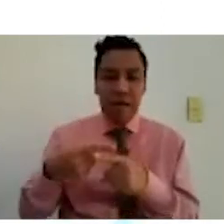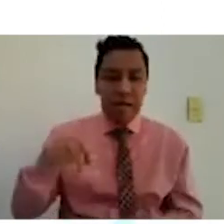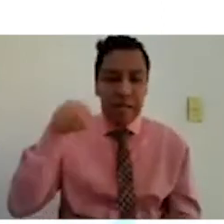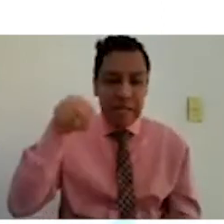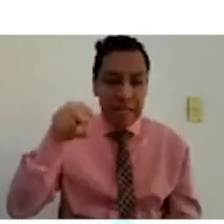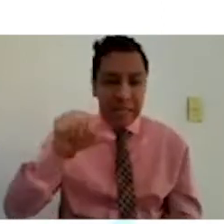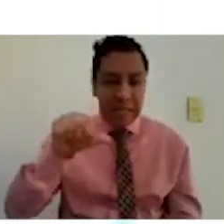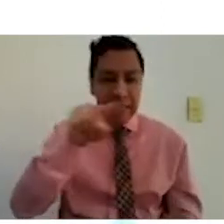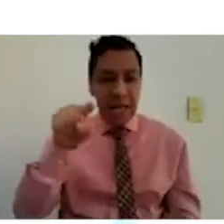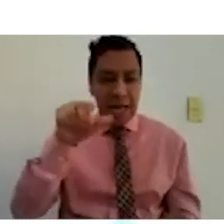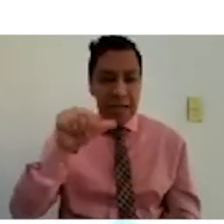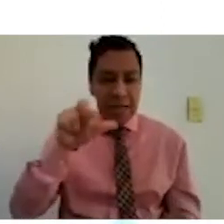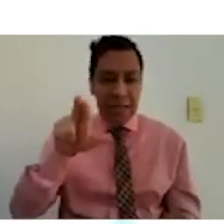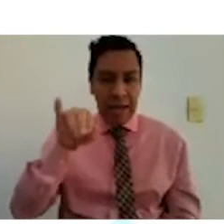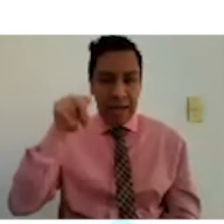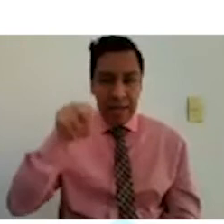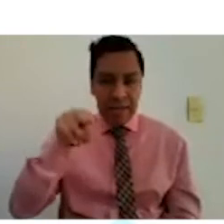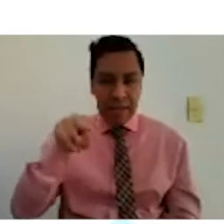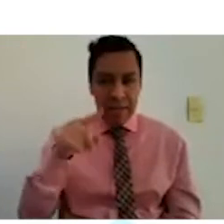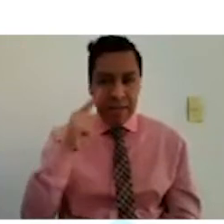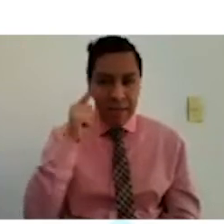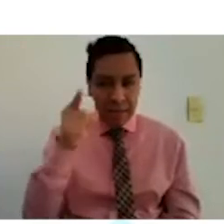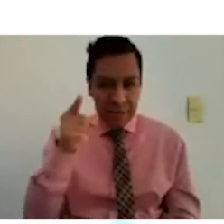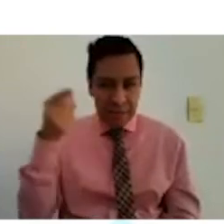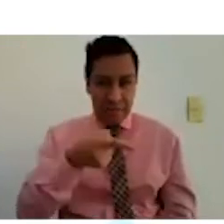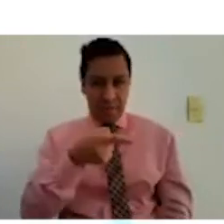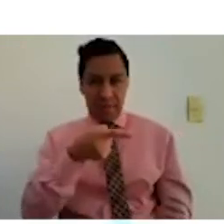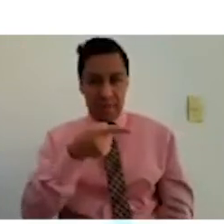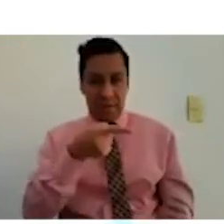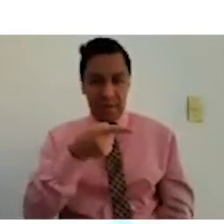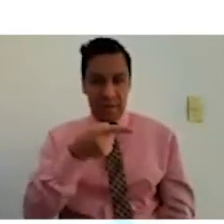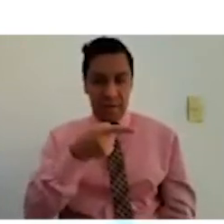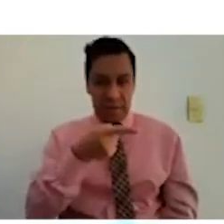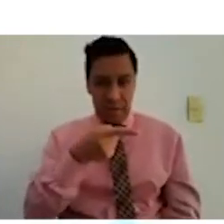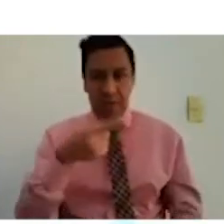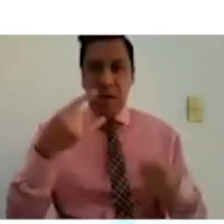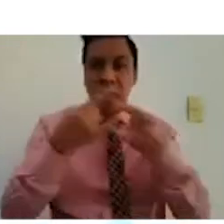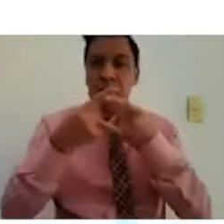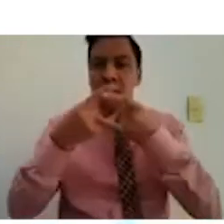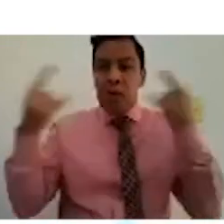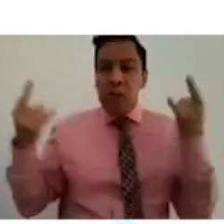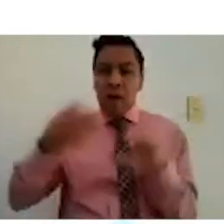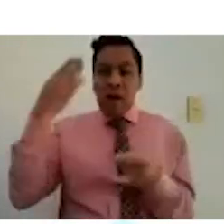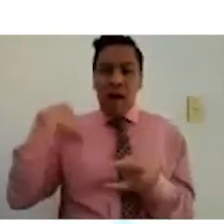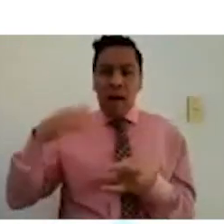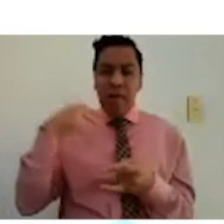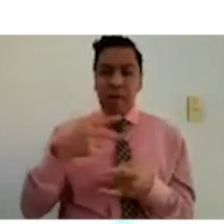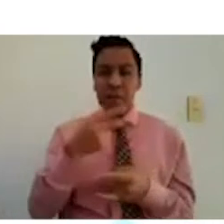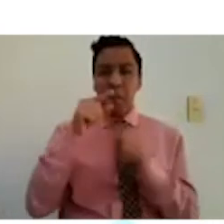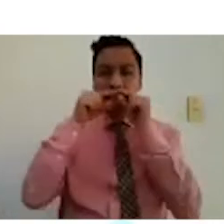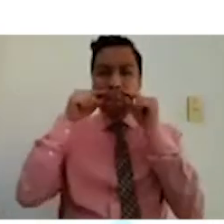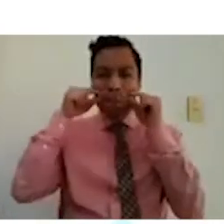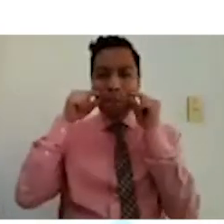su sobriedad mística al adaptar la novela de Benito Pérez Galdós al ambiente mexicano del porfiriato. Sin duda, el guión trabajado con